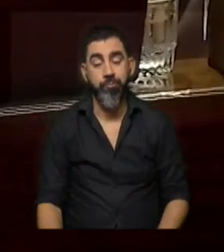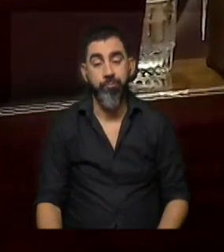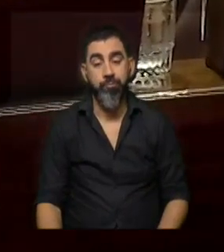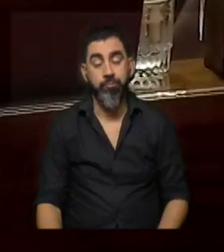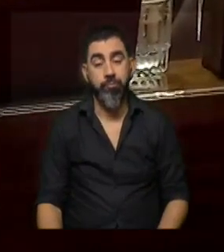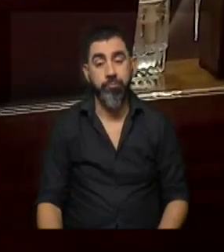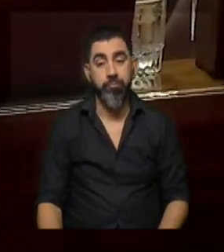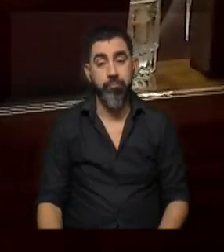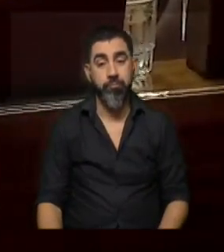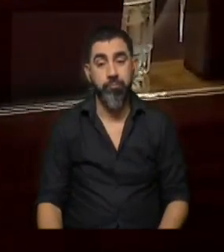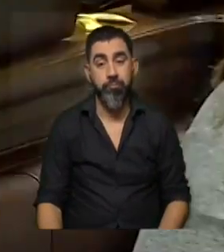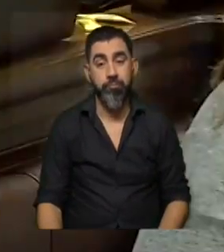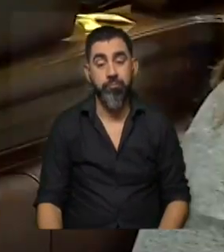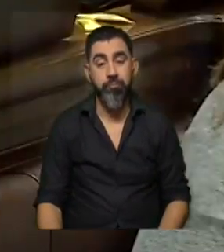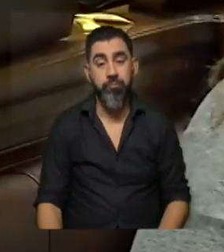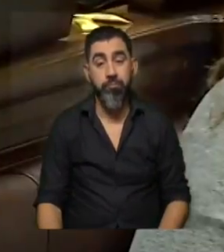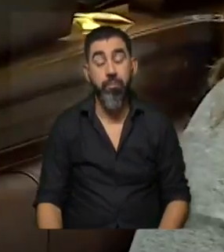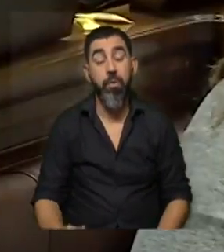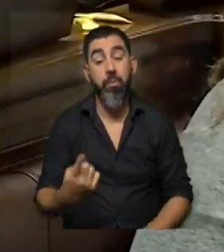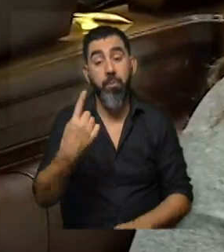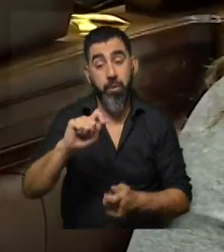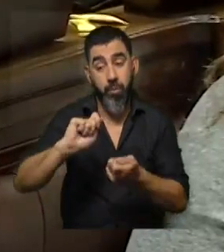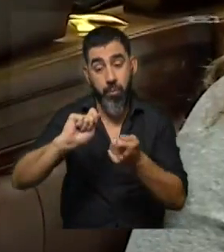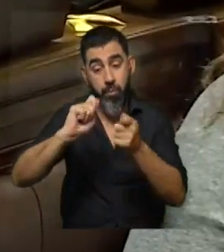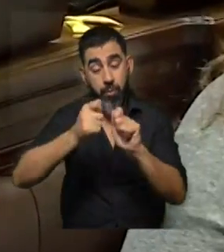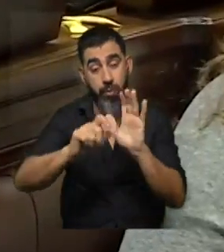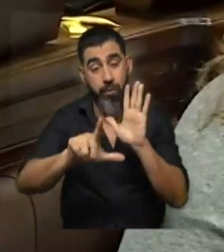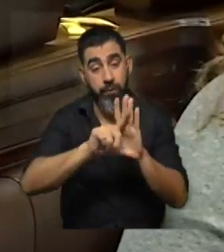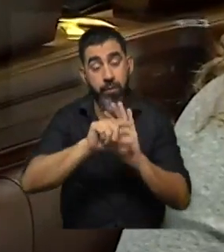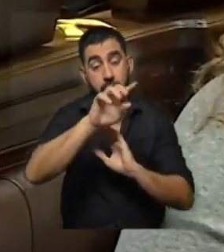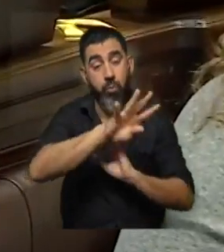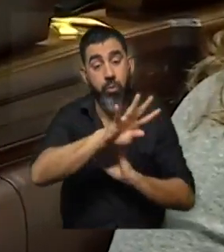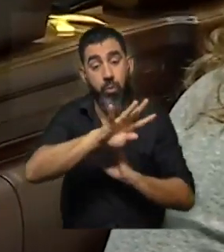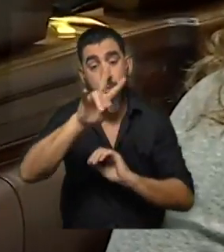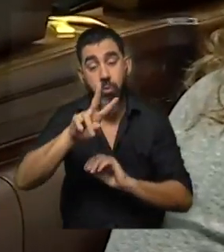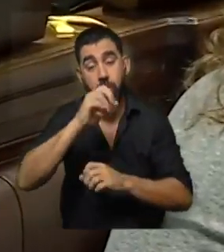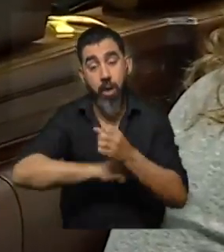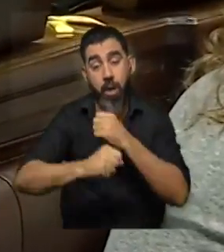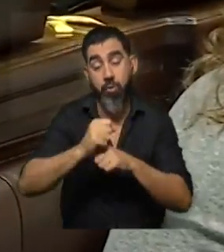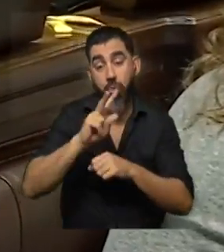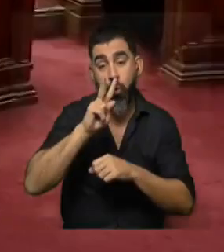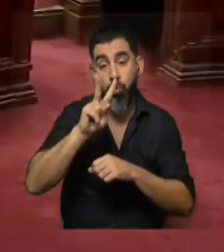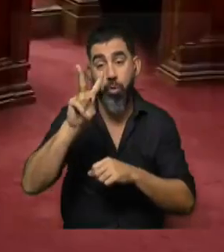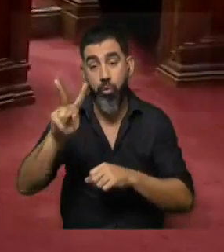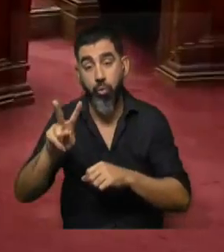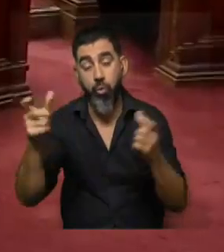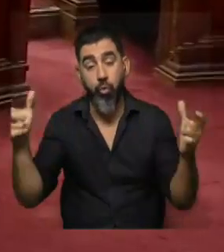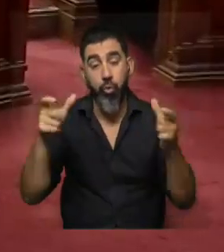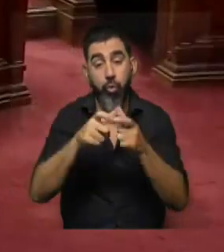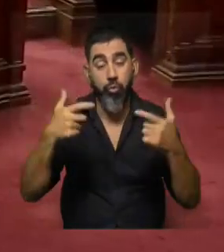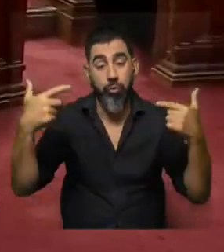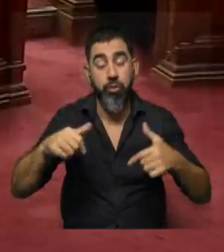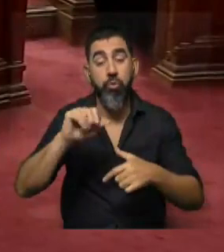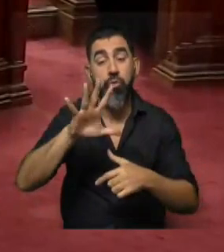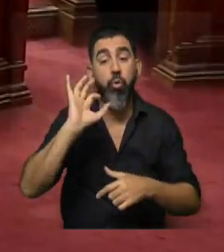. sin embargo al haberse modificado el decreto cuatro cuatro dos del año 2002 el consejo de ministro